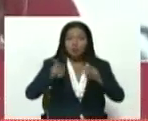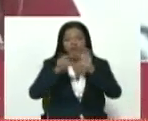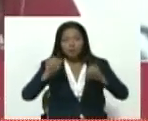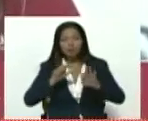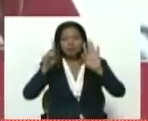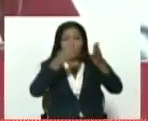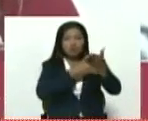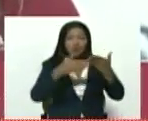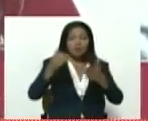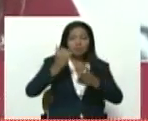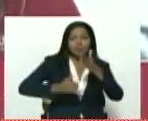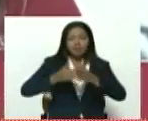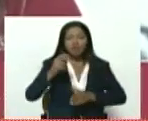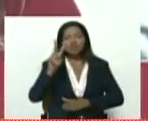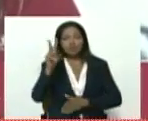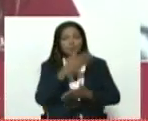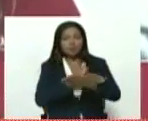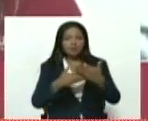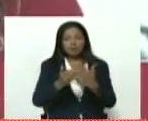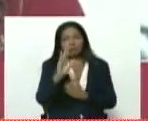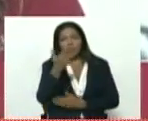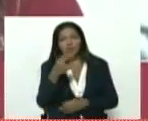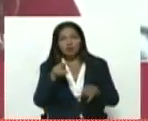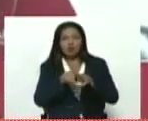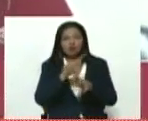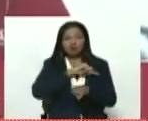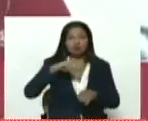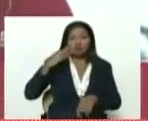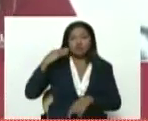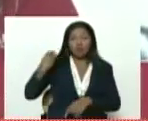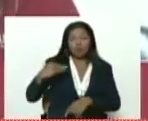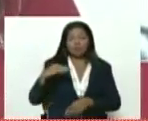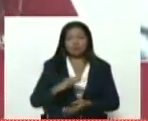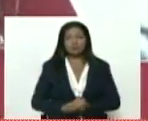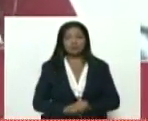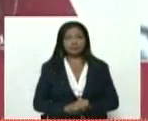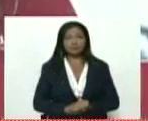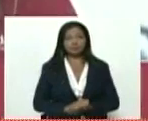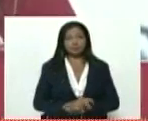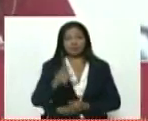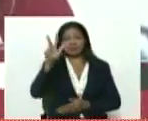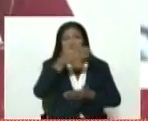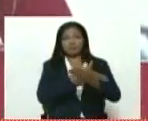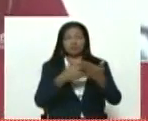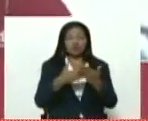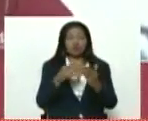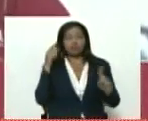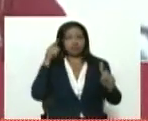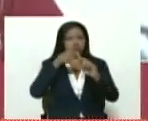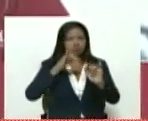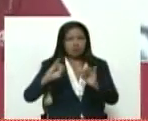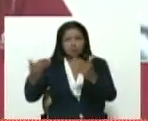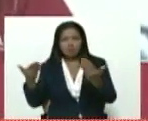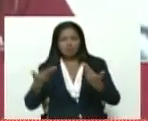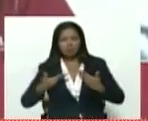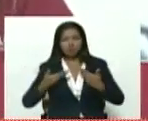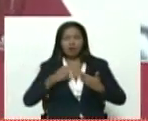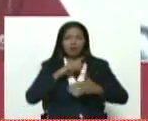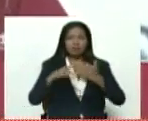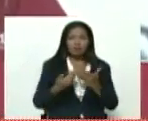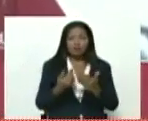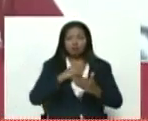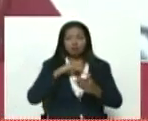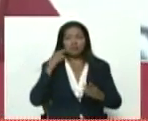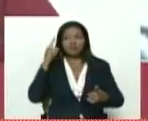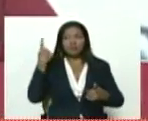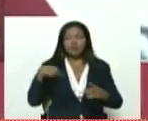6 millones de inscritos, ya 2 millones aproximadamente somos jóvenes, y que de estos 3 millones, que es una meta que usted nos orienta, tenemos